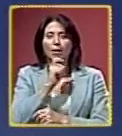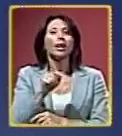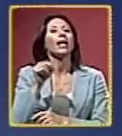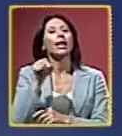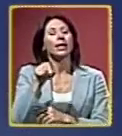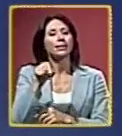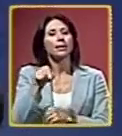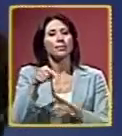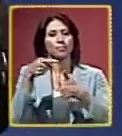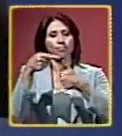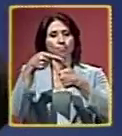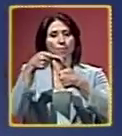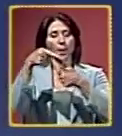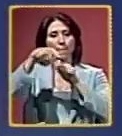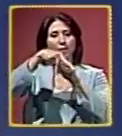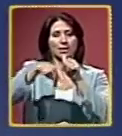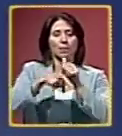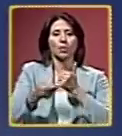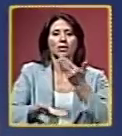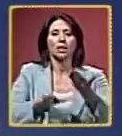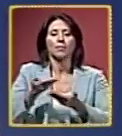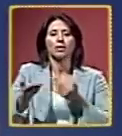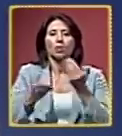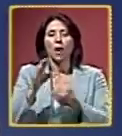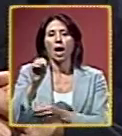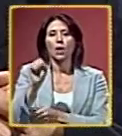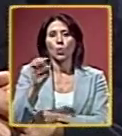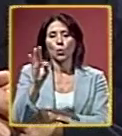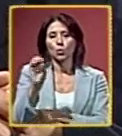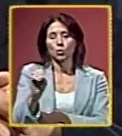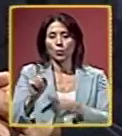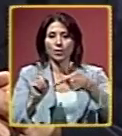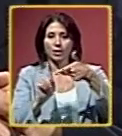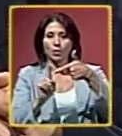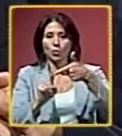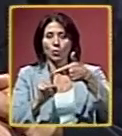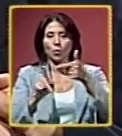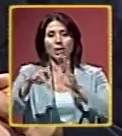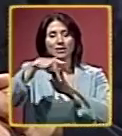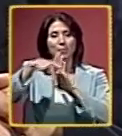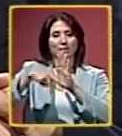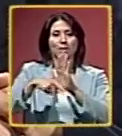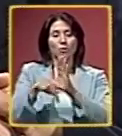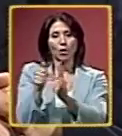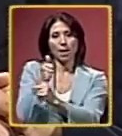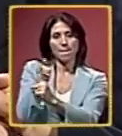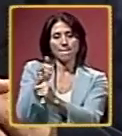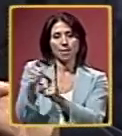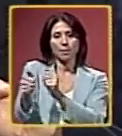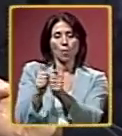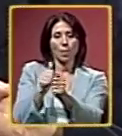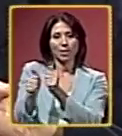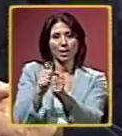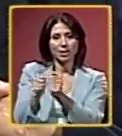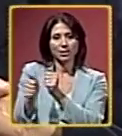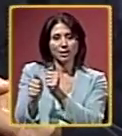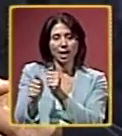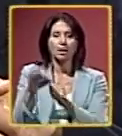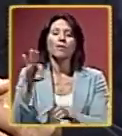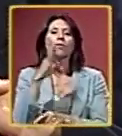principio del servicio al costo, se lo repito. El segundo es el principio de la misma competencia. En la medida en que